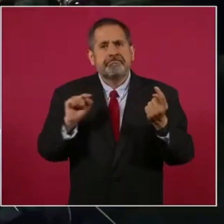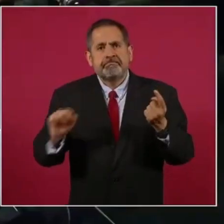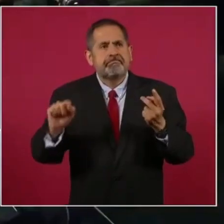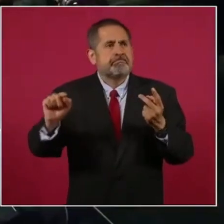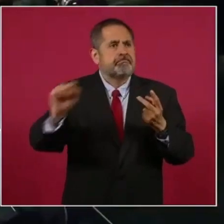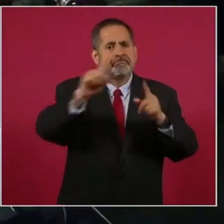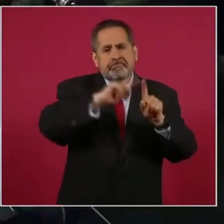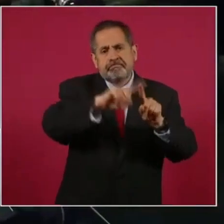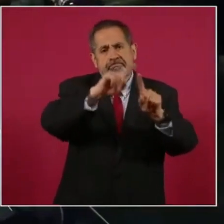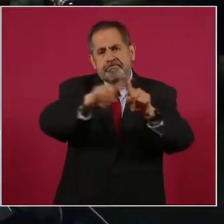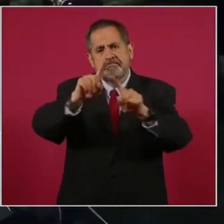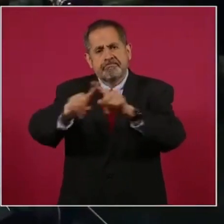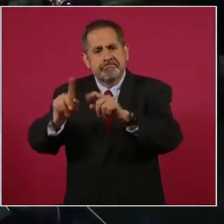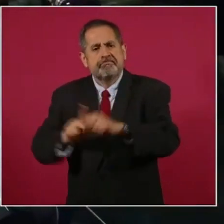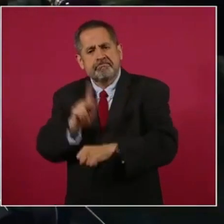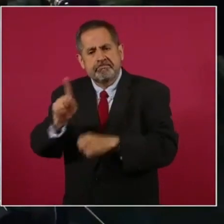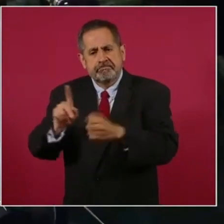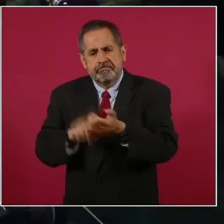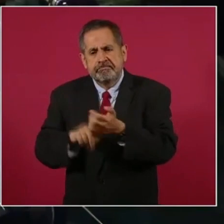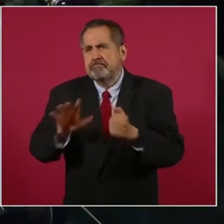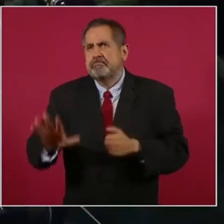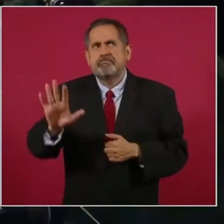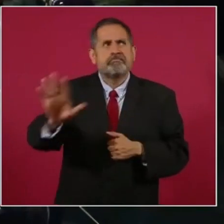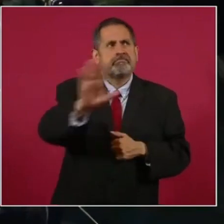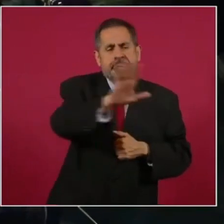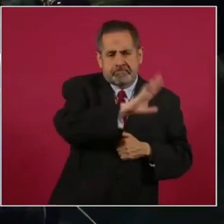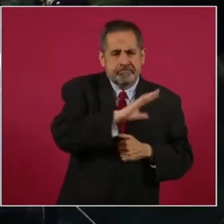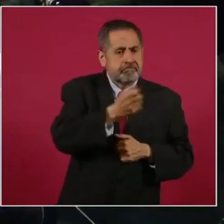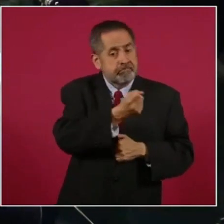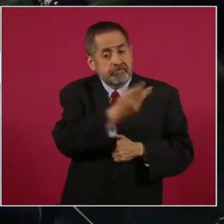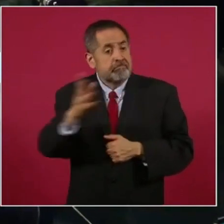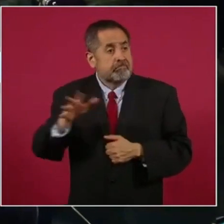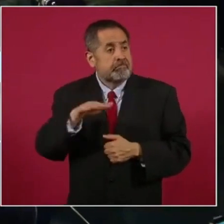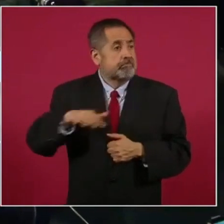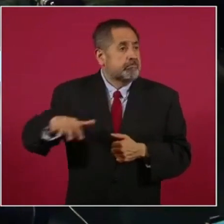en cada pueblo, en cada región,